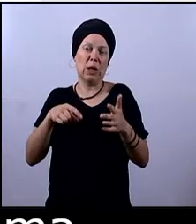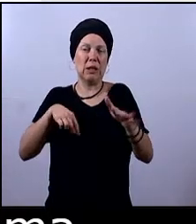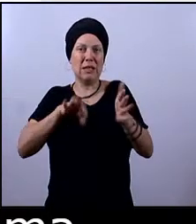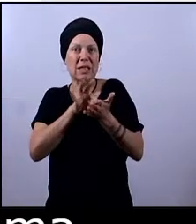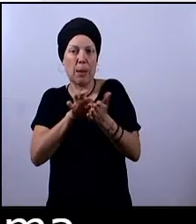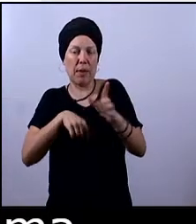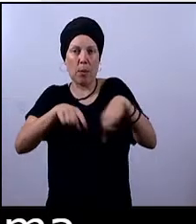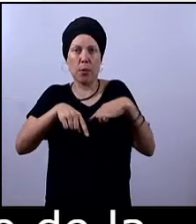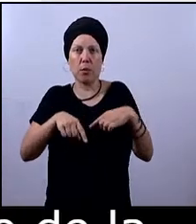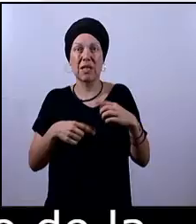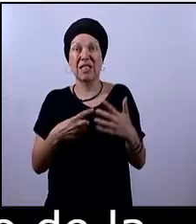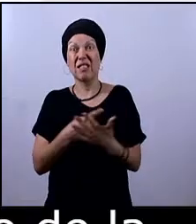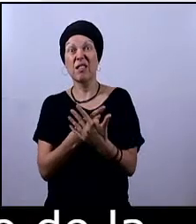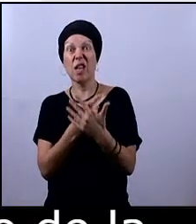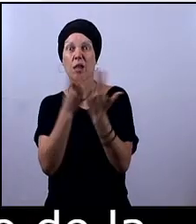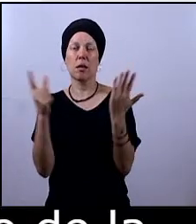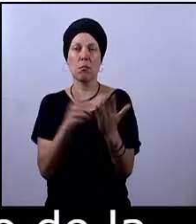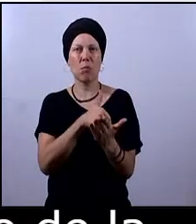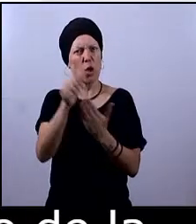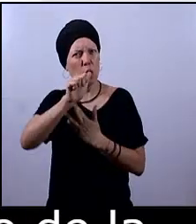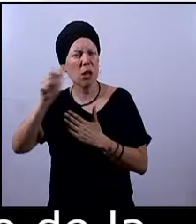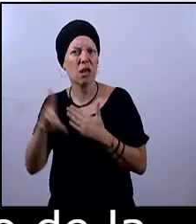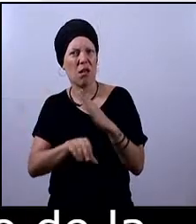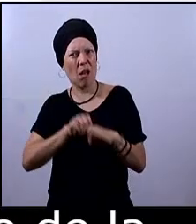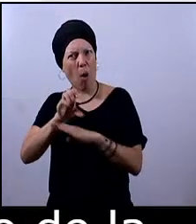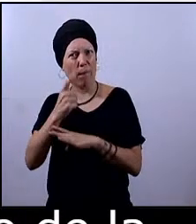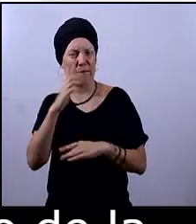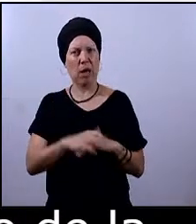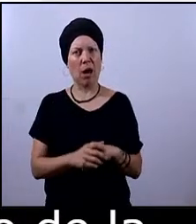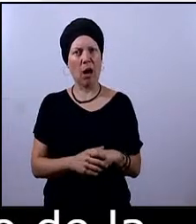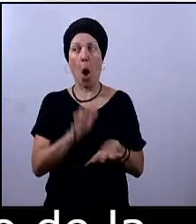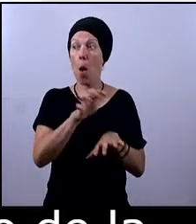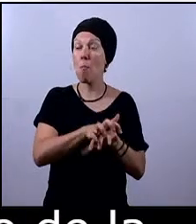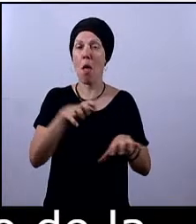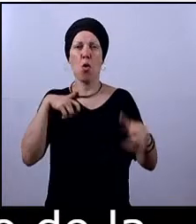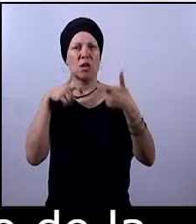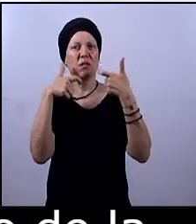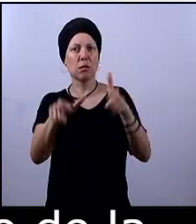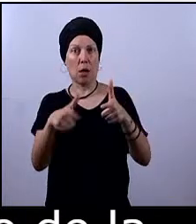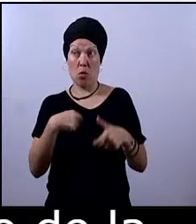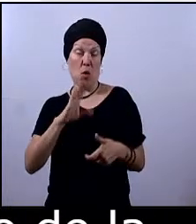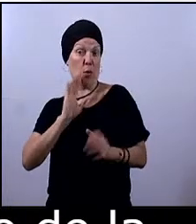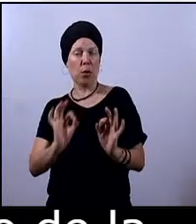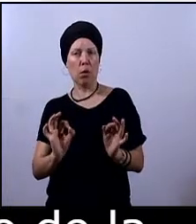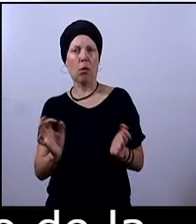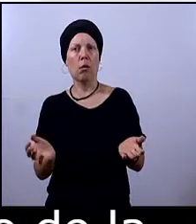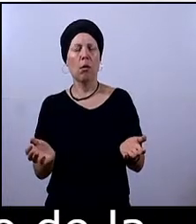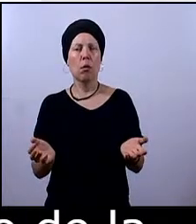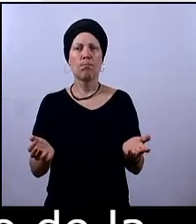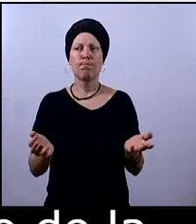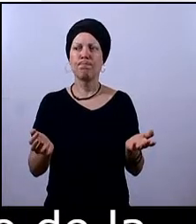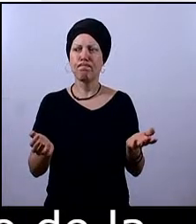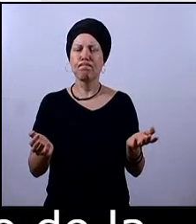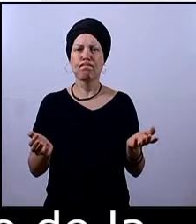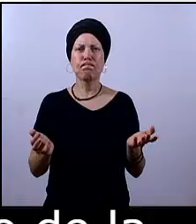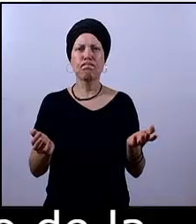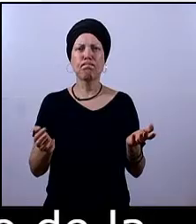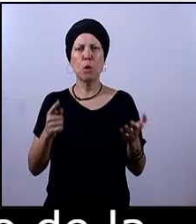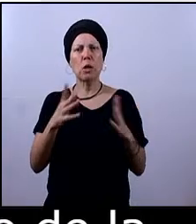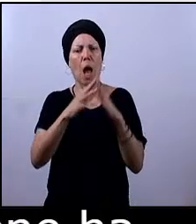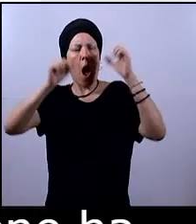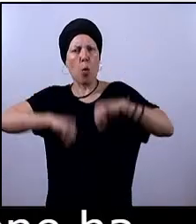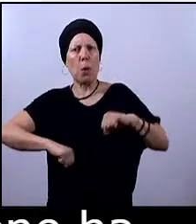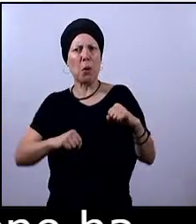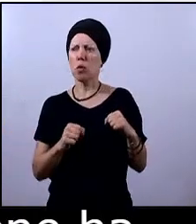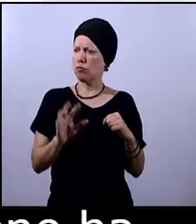lo hemos cifrado en 16 millones de euros. La mayoría del sector, como digo, ha suscrito ese acuerdo